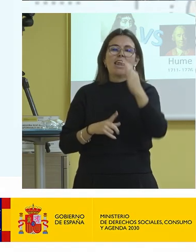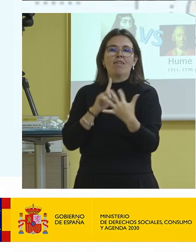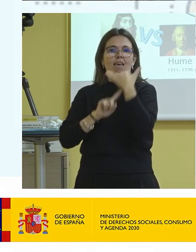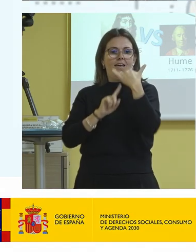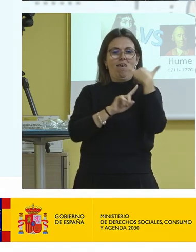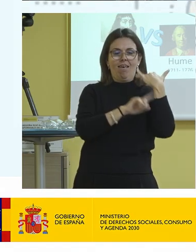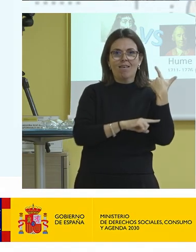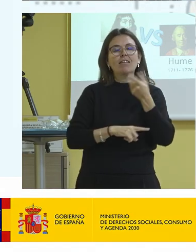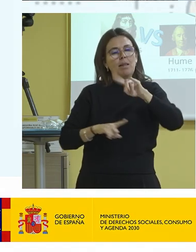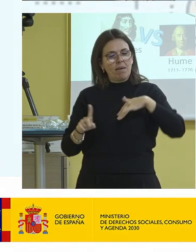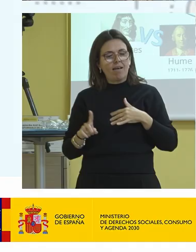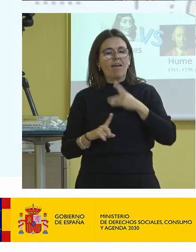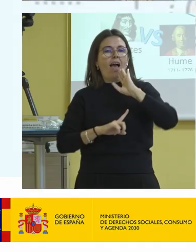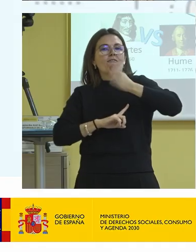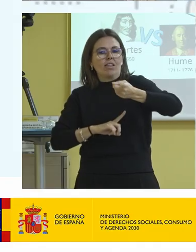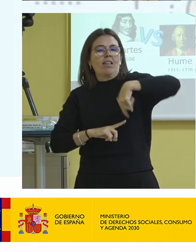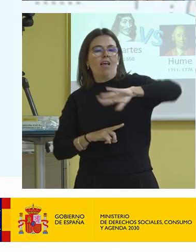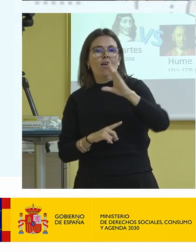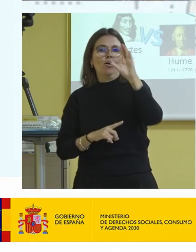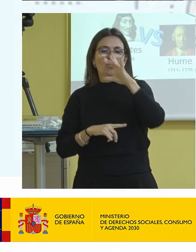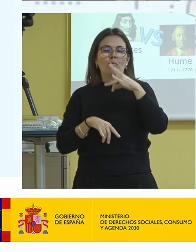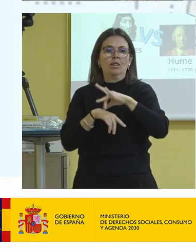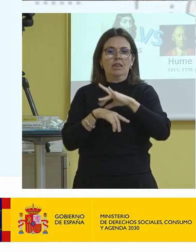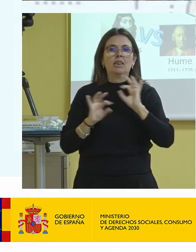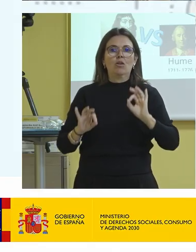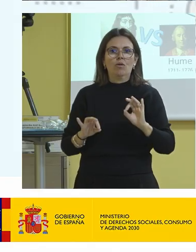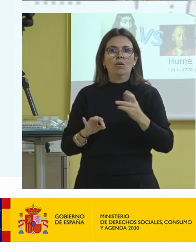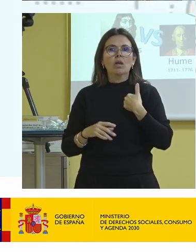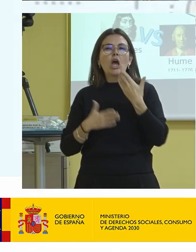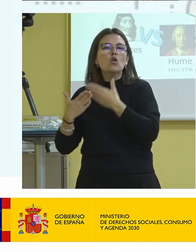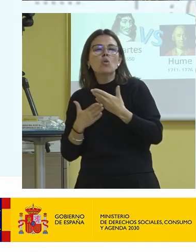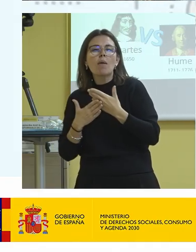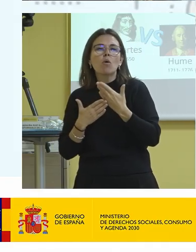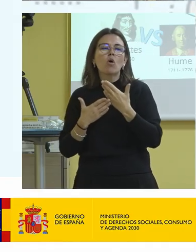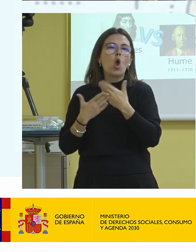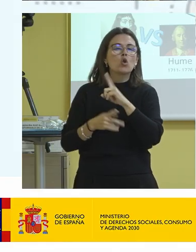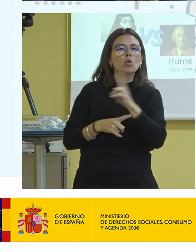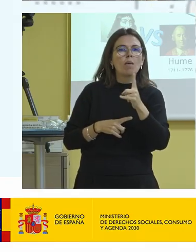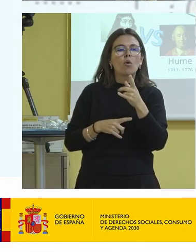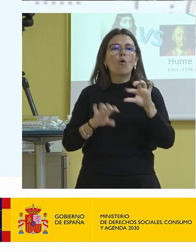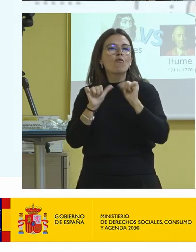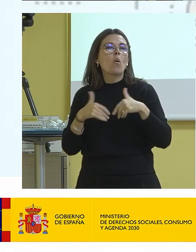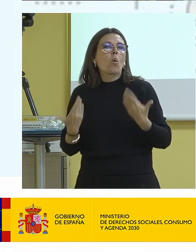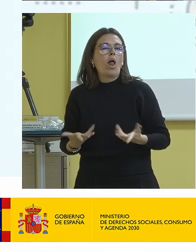decisiones que afectan también al conocimiento científico. ¿A qué estudiamos, a qué no y de qué manera? Por